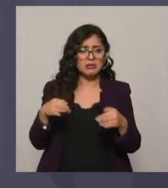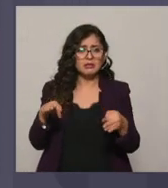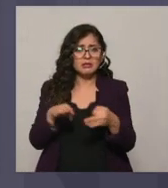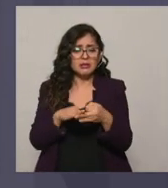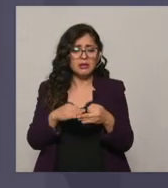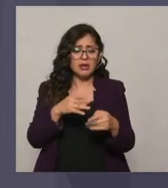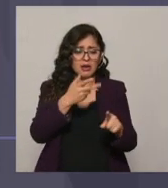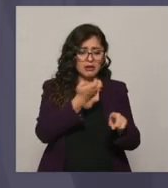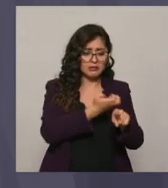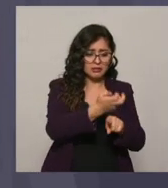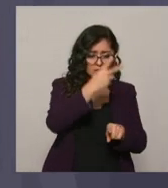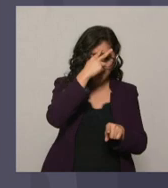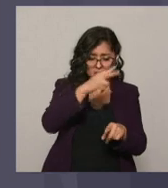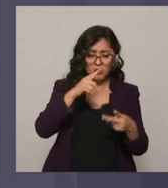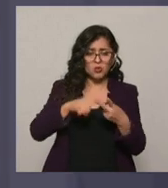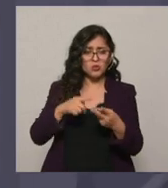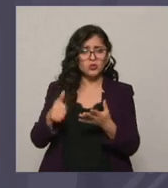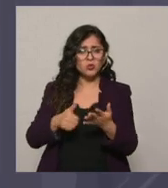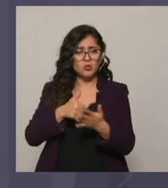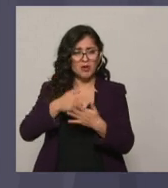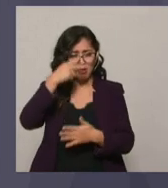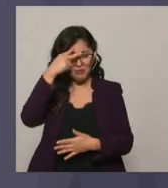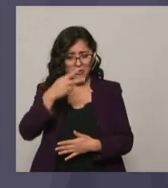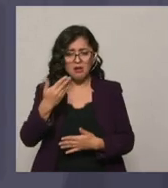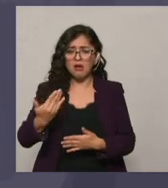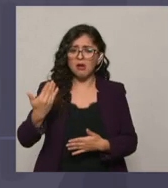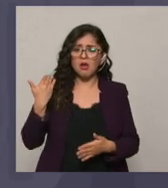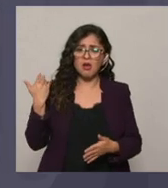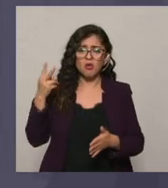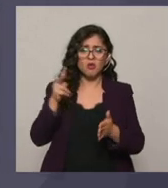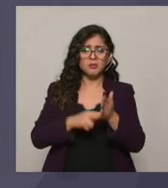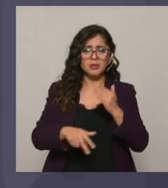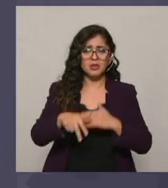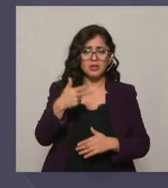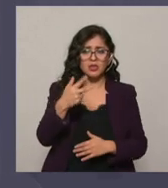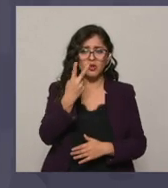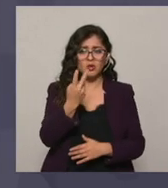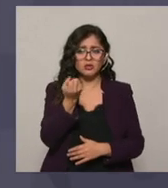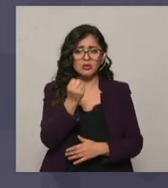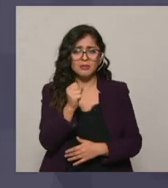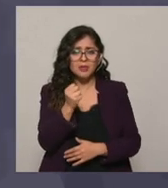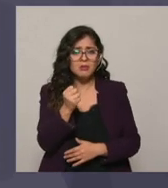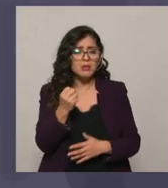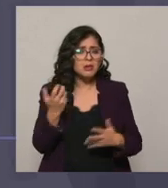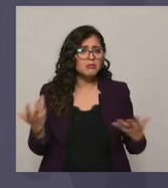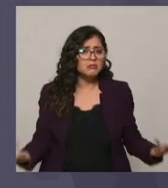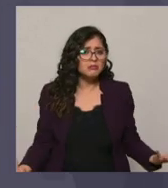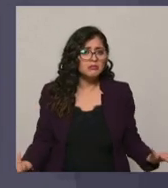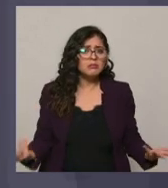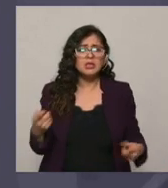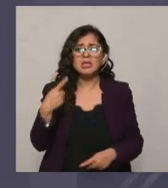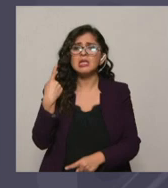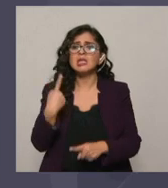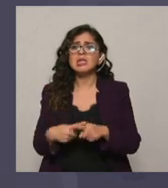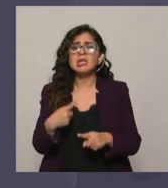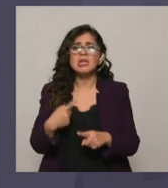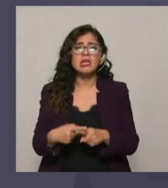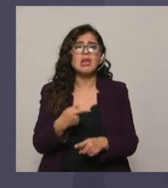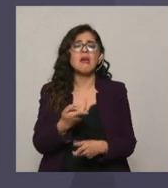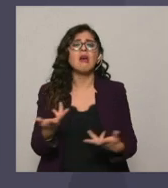ciudad, y pues desde el 2013, el 2 de septiembre del 2013, no hay sospechoso.